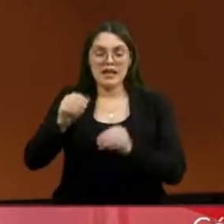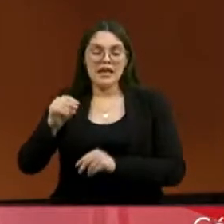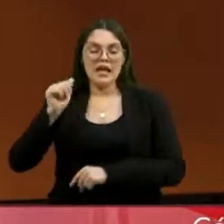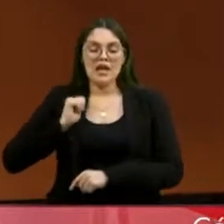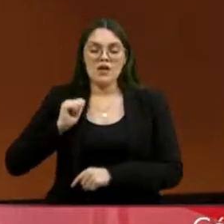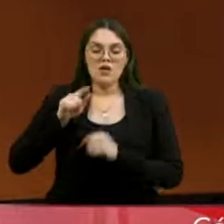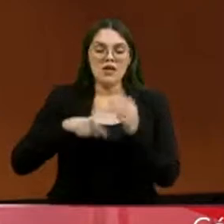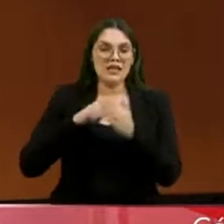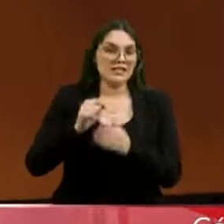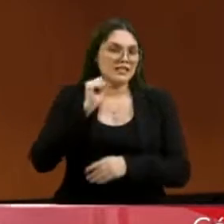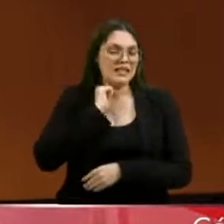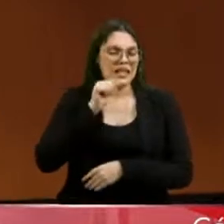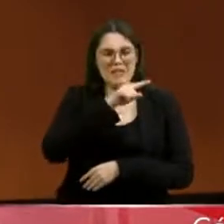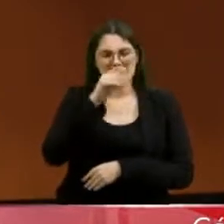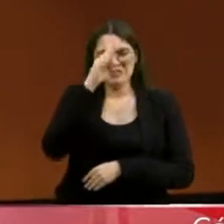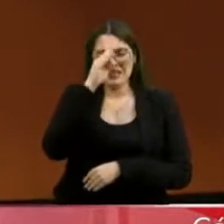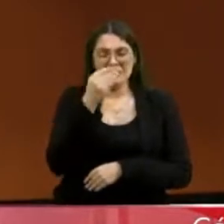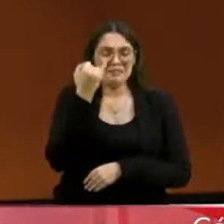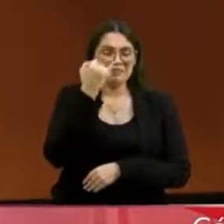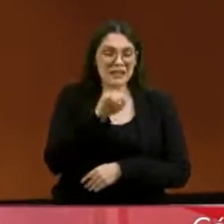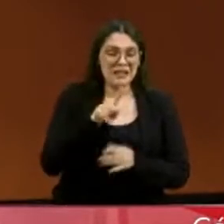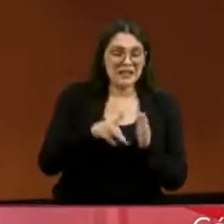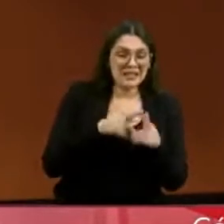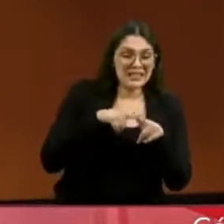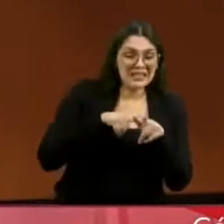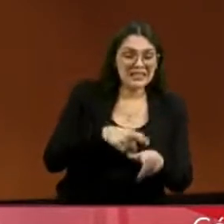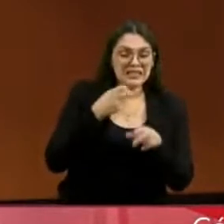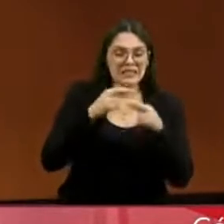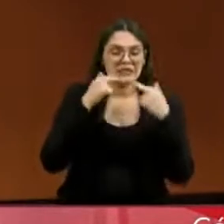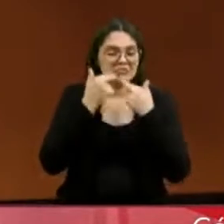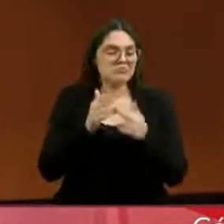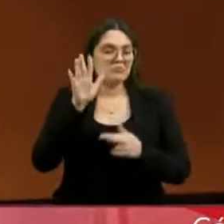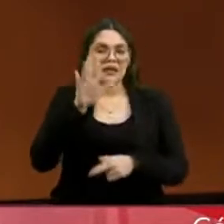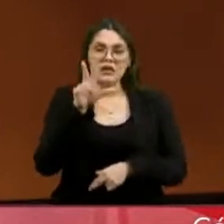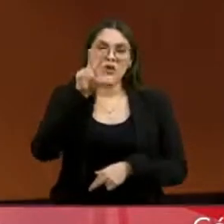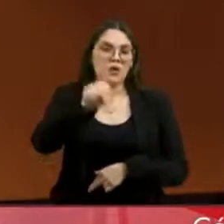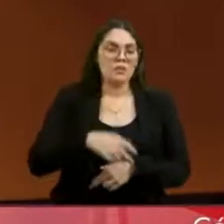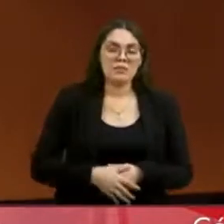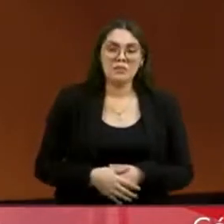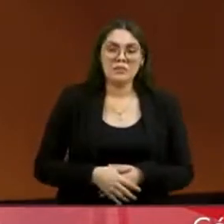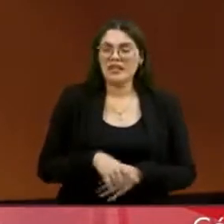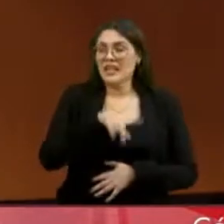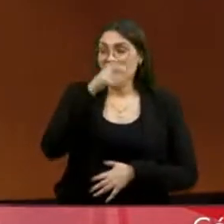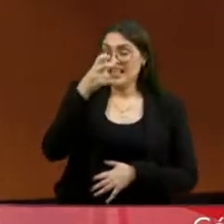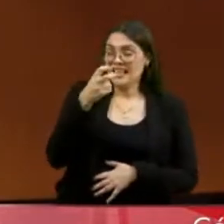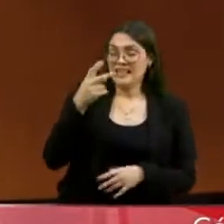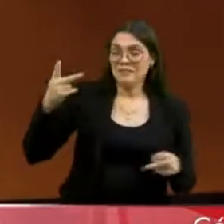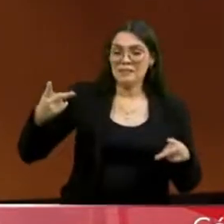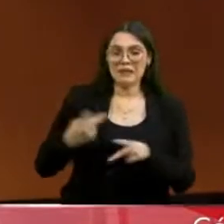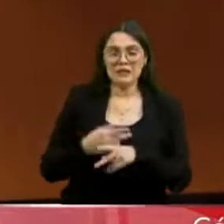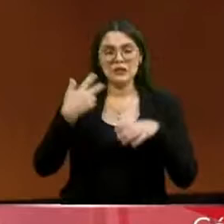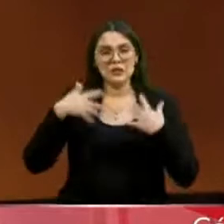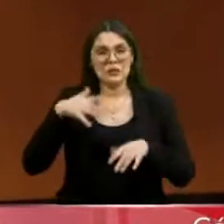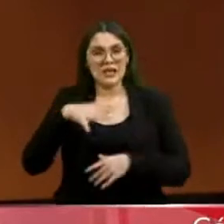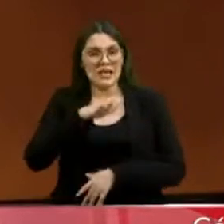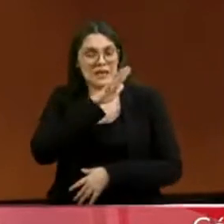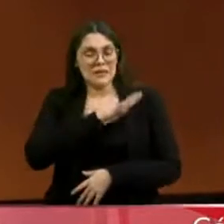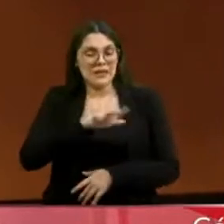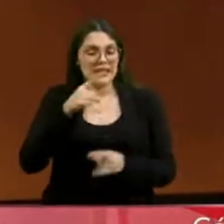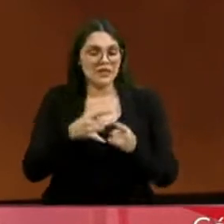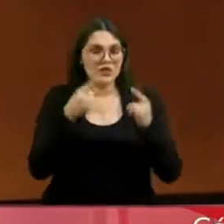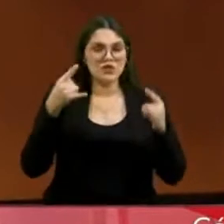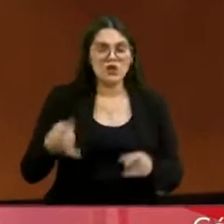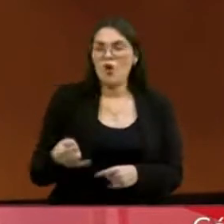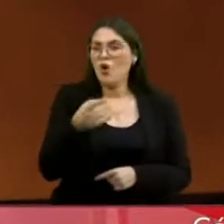no iba a continuar la sesión, y ahí, en un momento histórico donde no